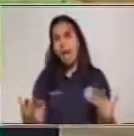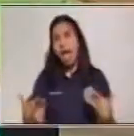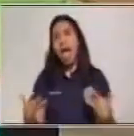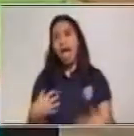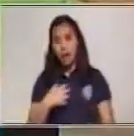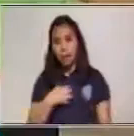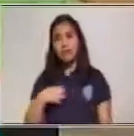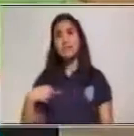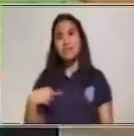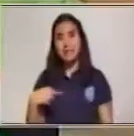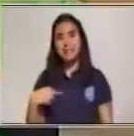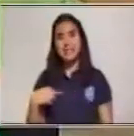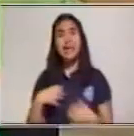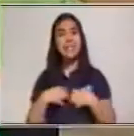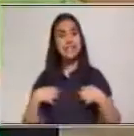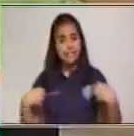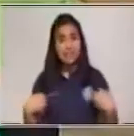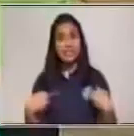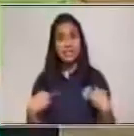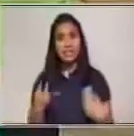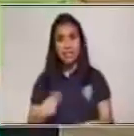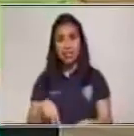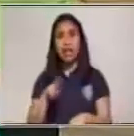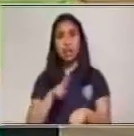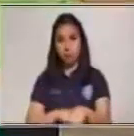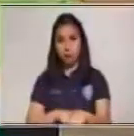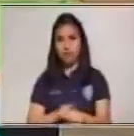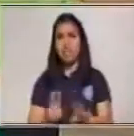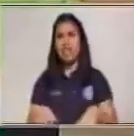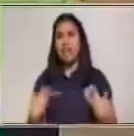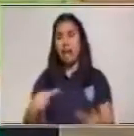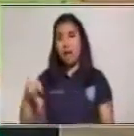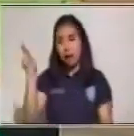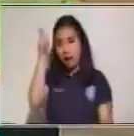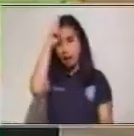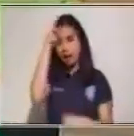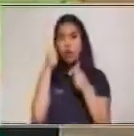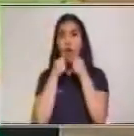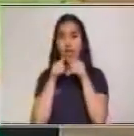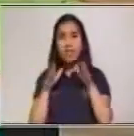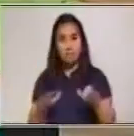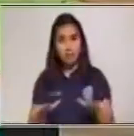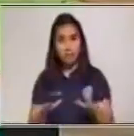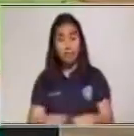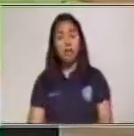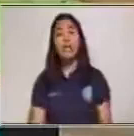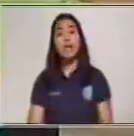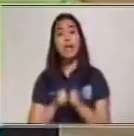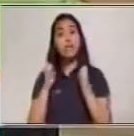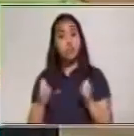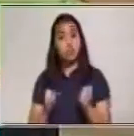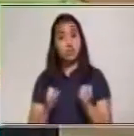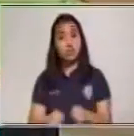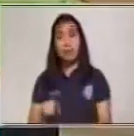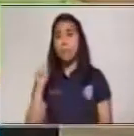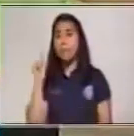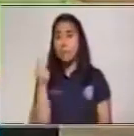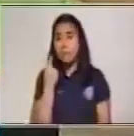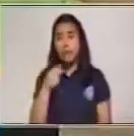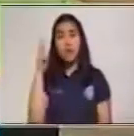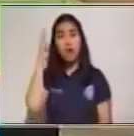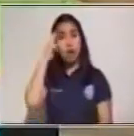Aquí se toma en cuenta la lectura previa de este tema y vamos a clasificarlo en